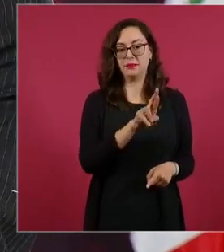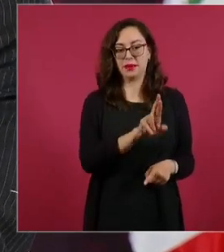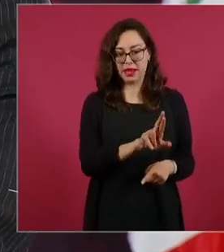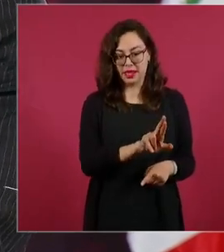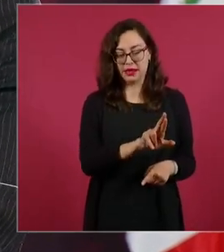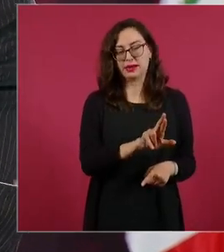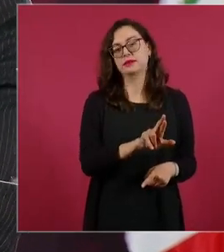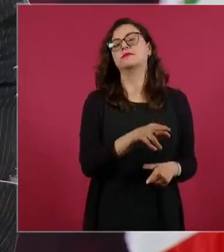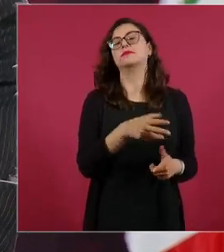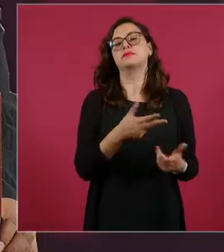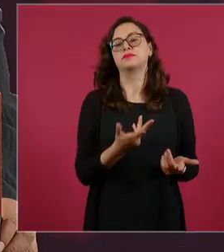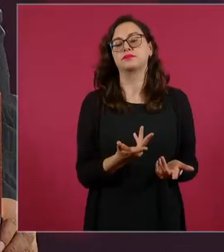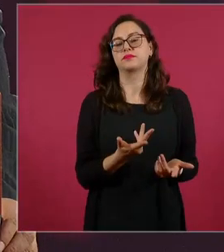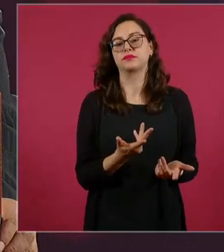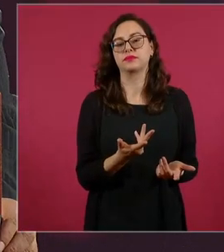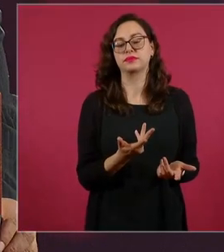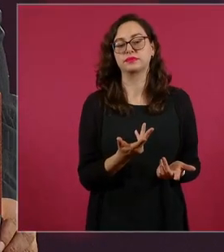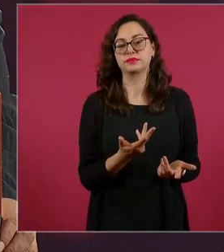38